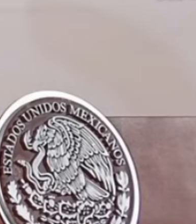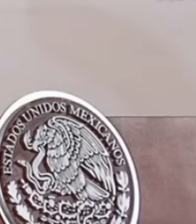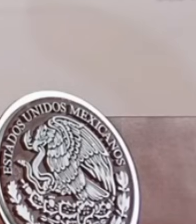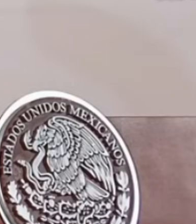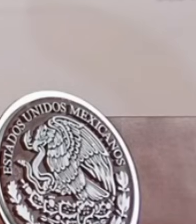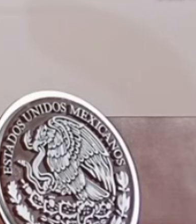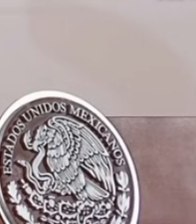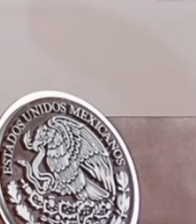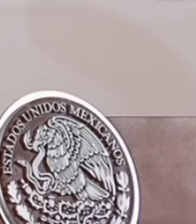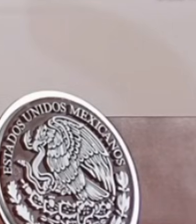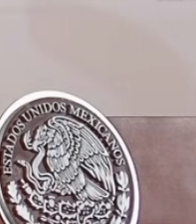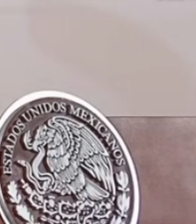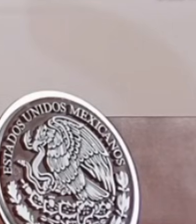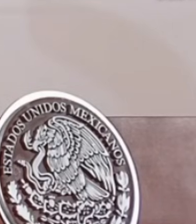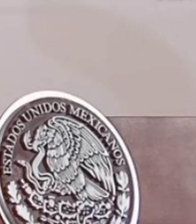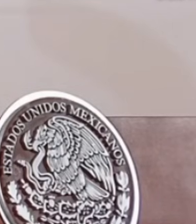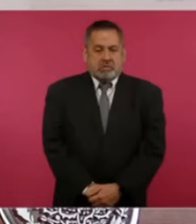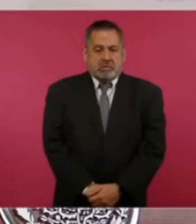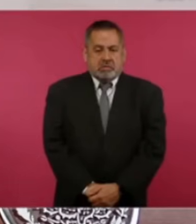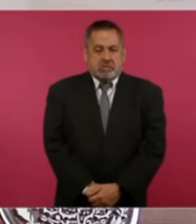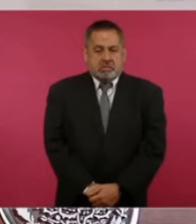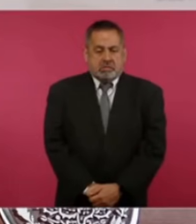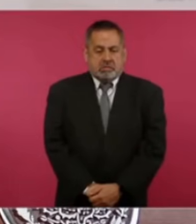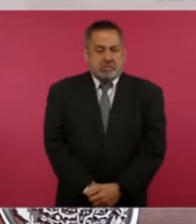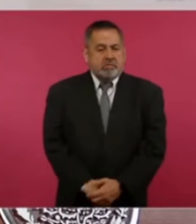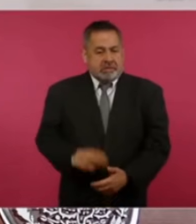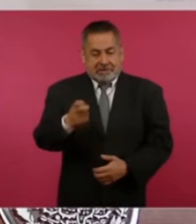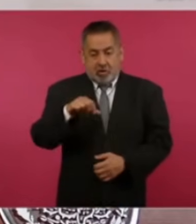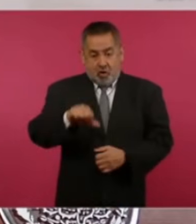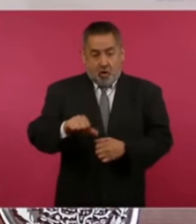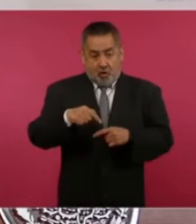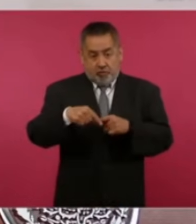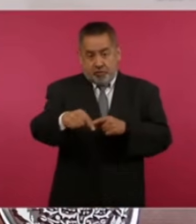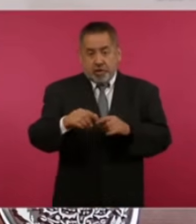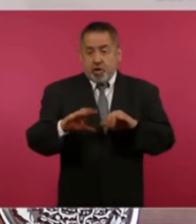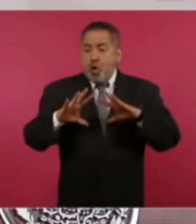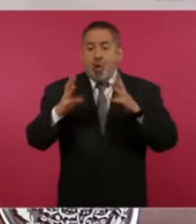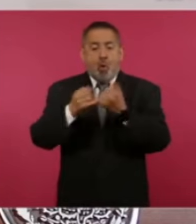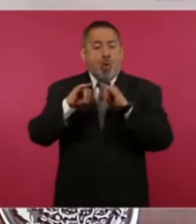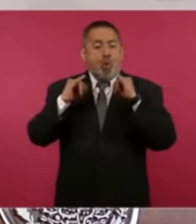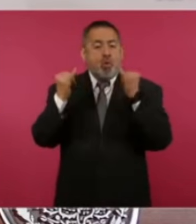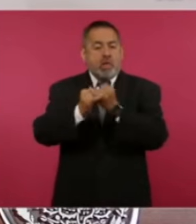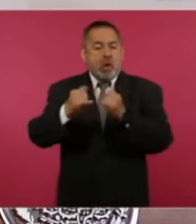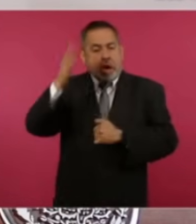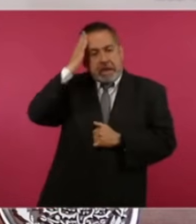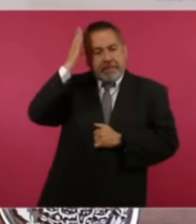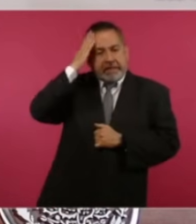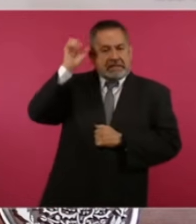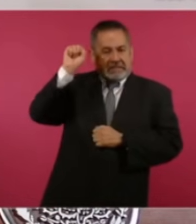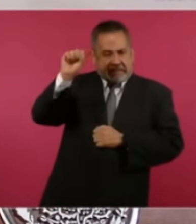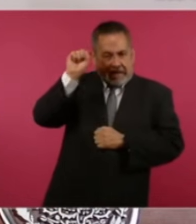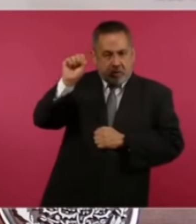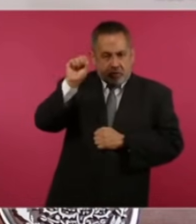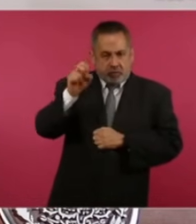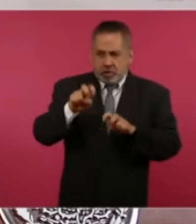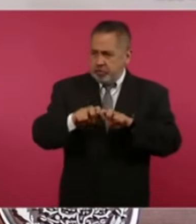para precisar más sobre lo que ha sido nuestra